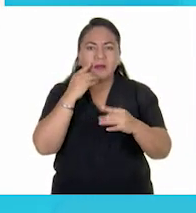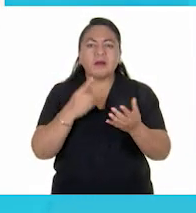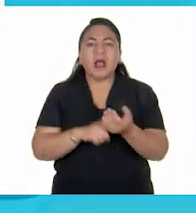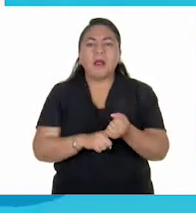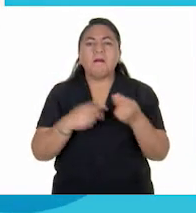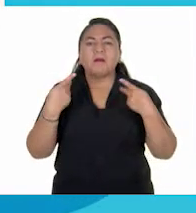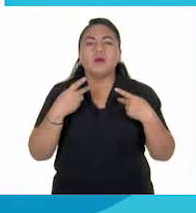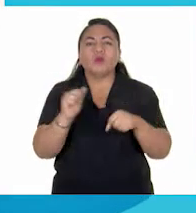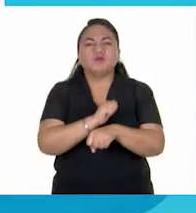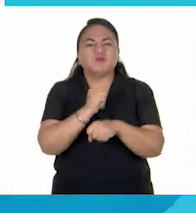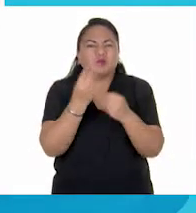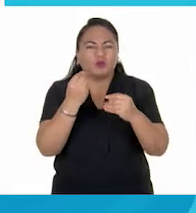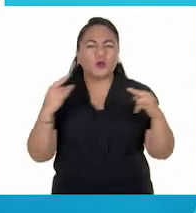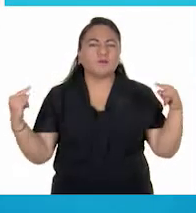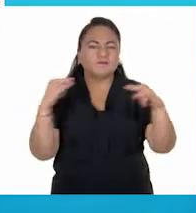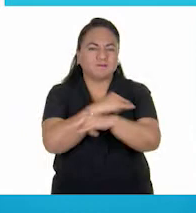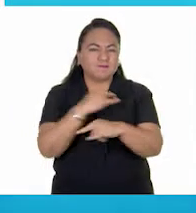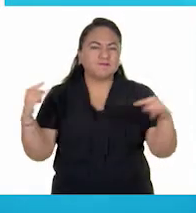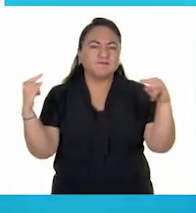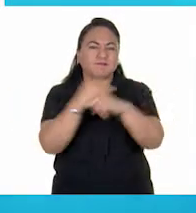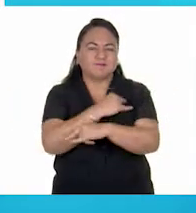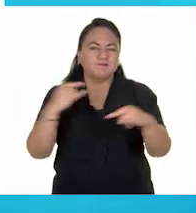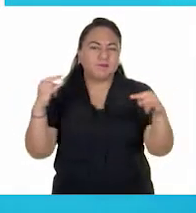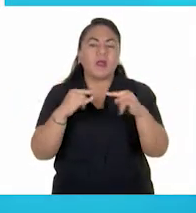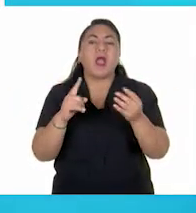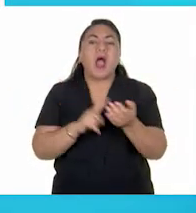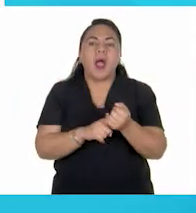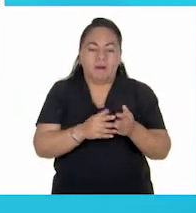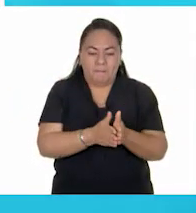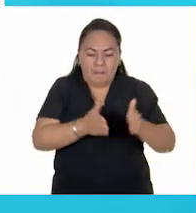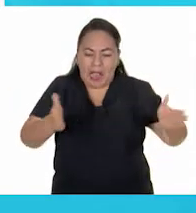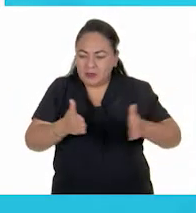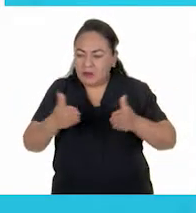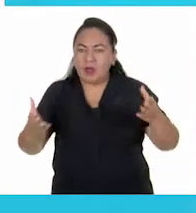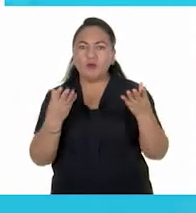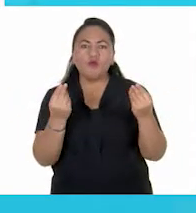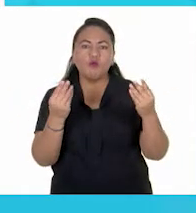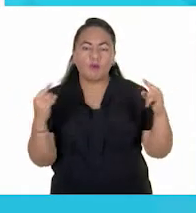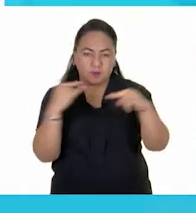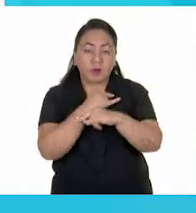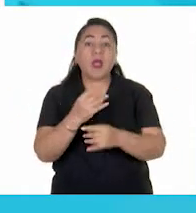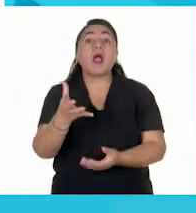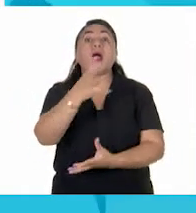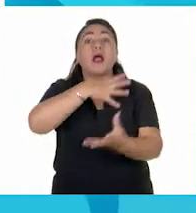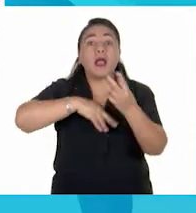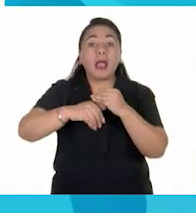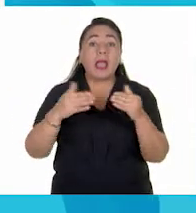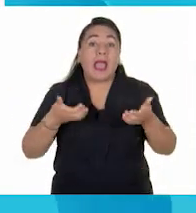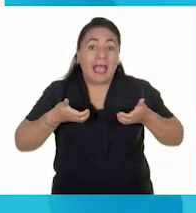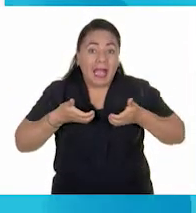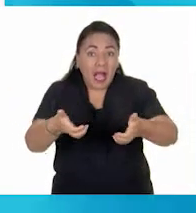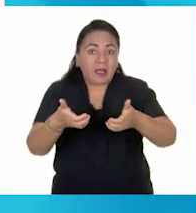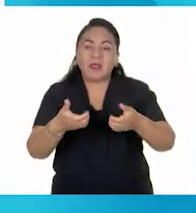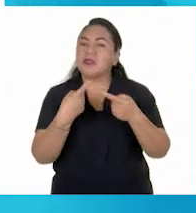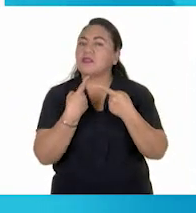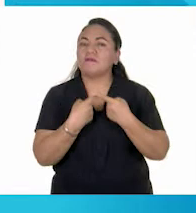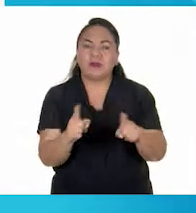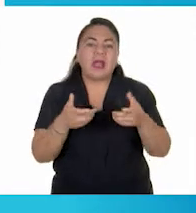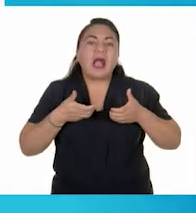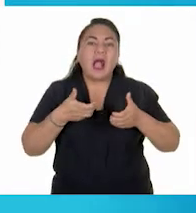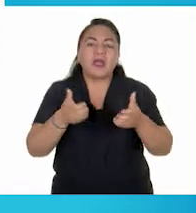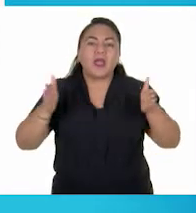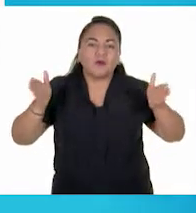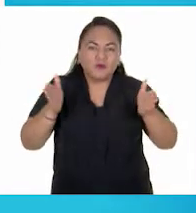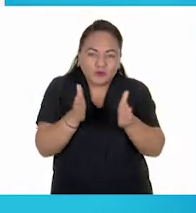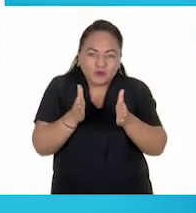mayor circulación de automóviles y pueden ser más anchas. Por el contrario, las calles tienen menor circulación de autos y